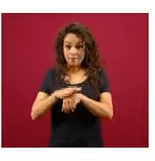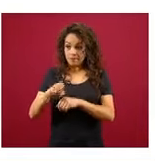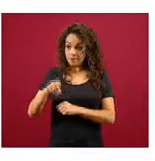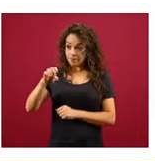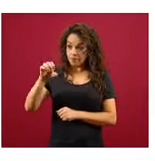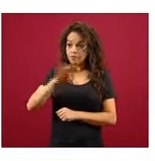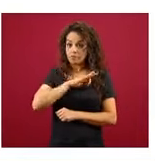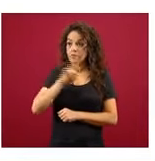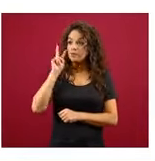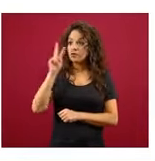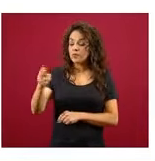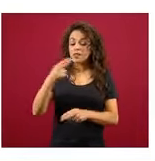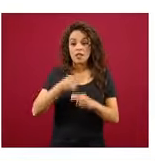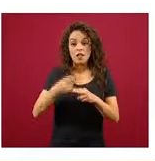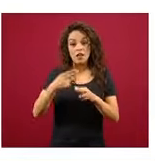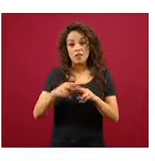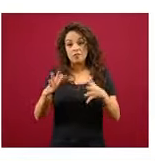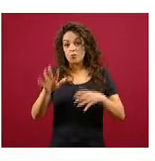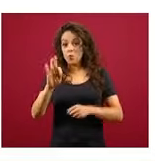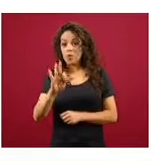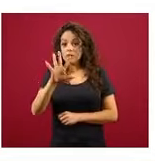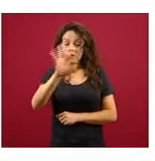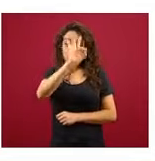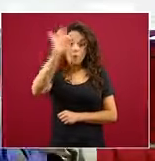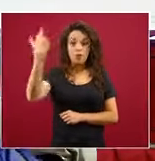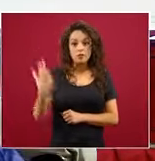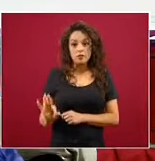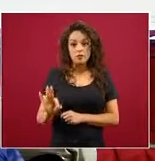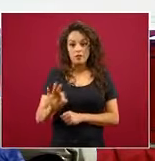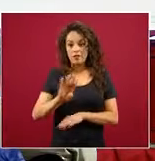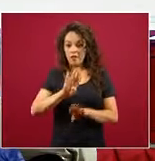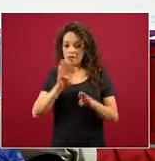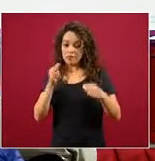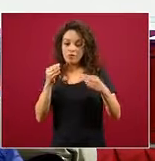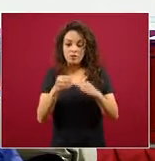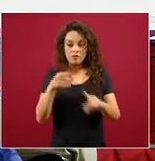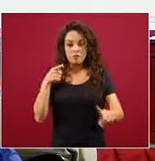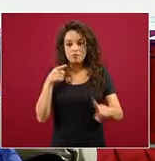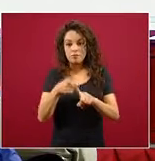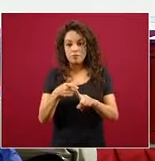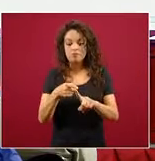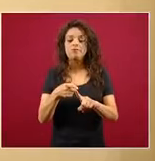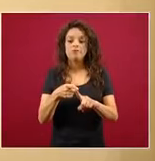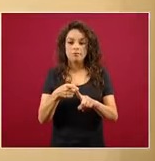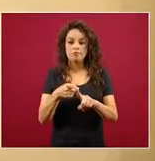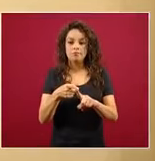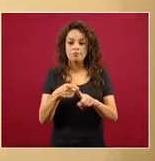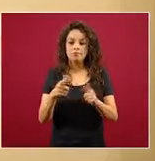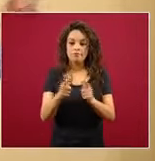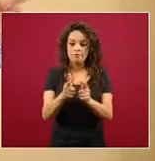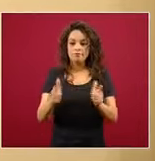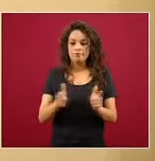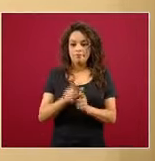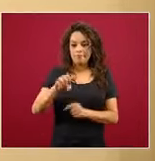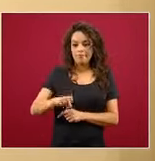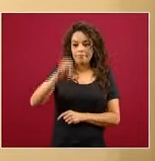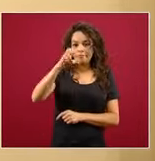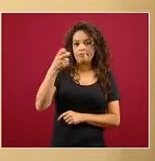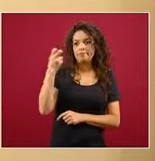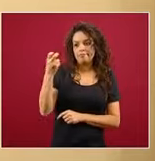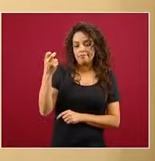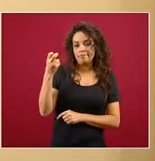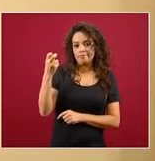un 45% de letalidad específica para el grupo de edad quinquenal. Otra forma como podemos